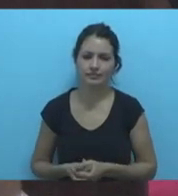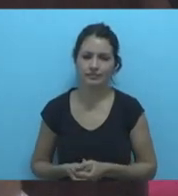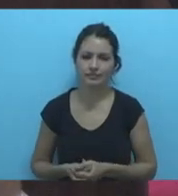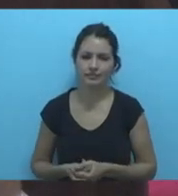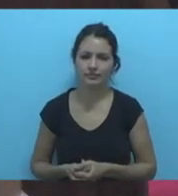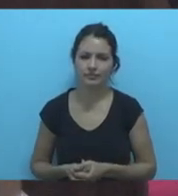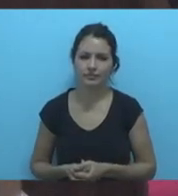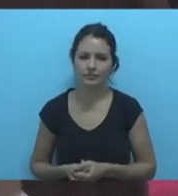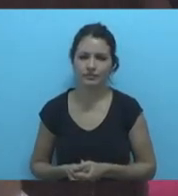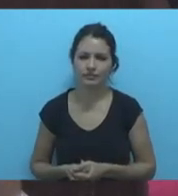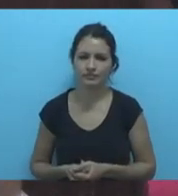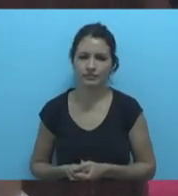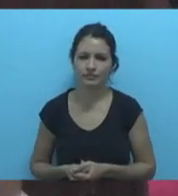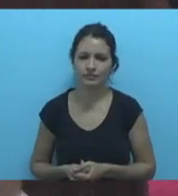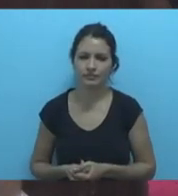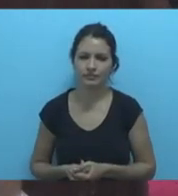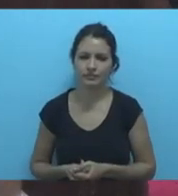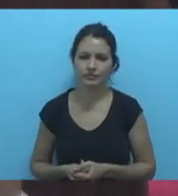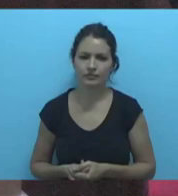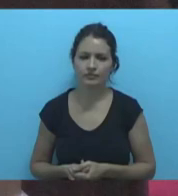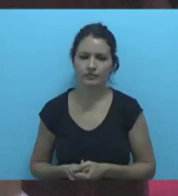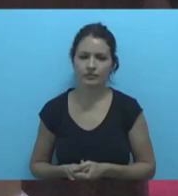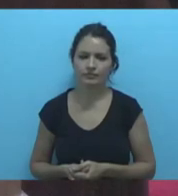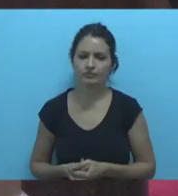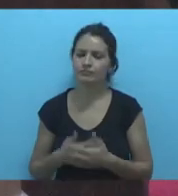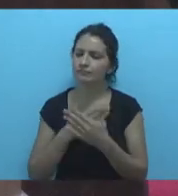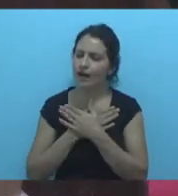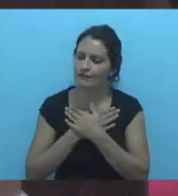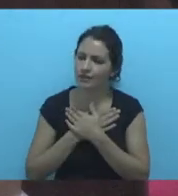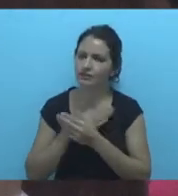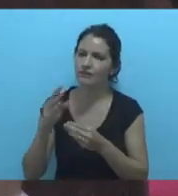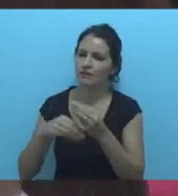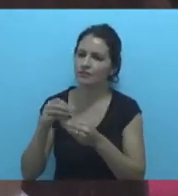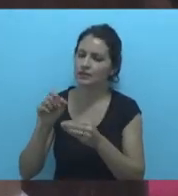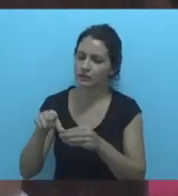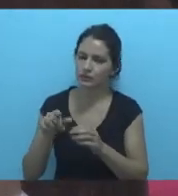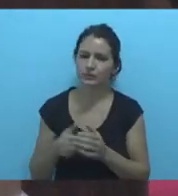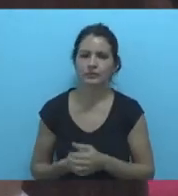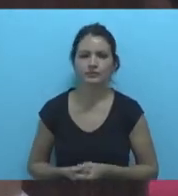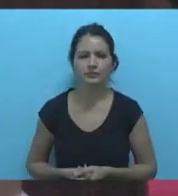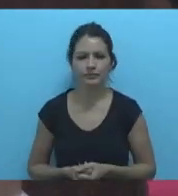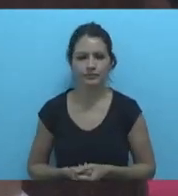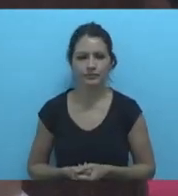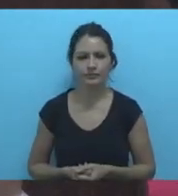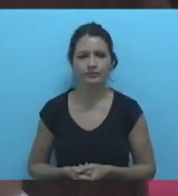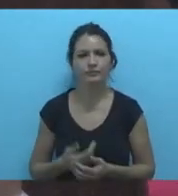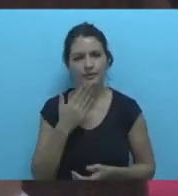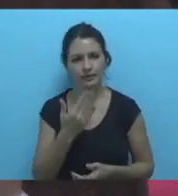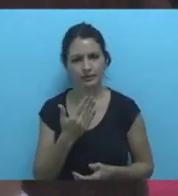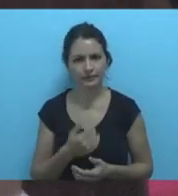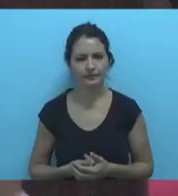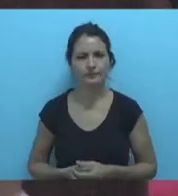década, el mismo tiempo de militancia política. Así que también un enorme abrazo a toda su familia y a todas sus compañeras y